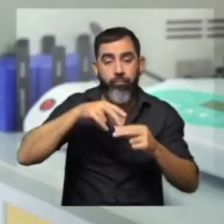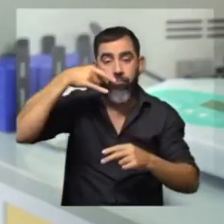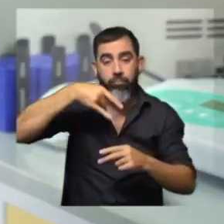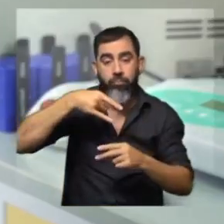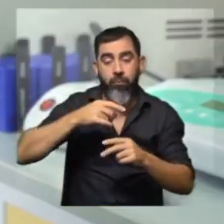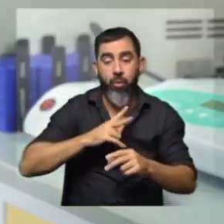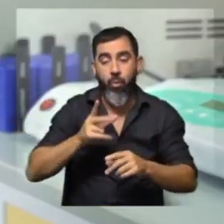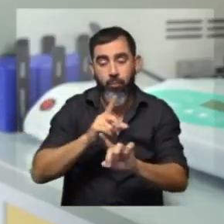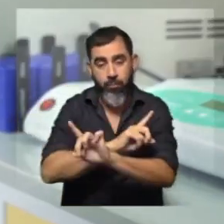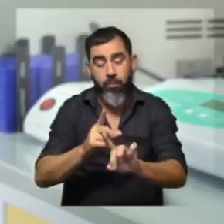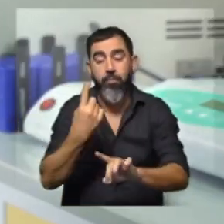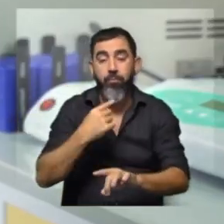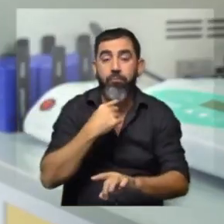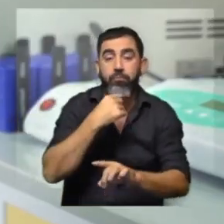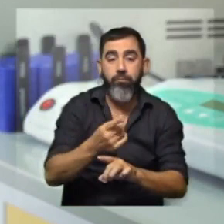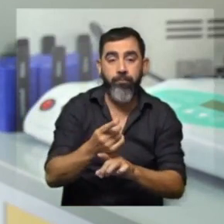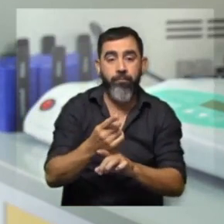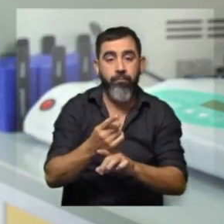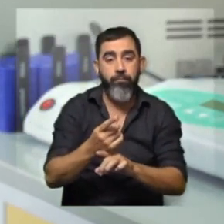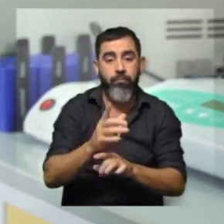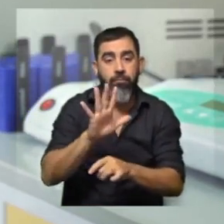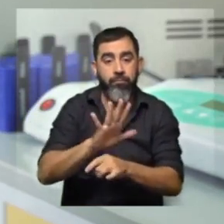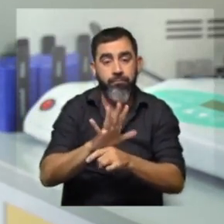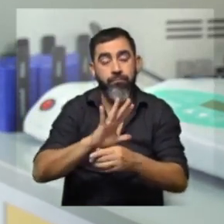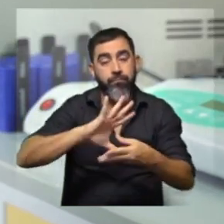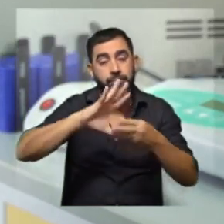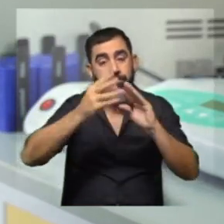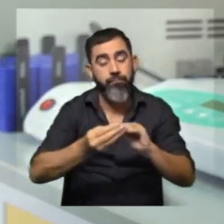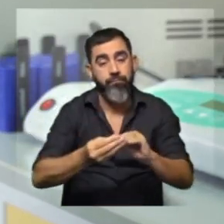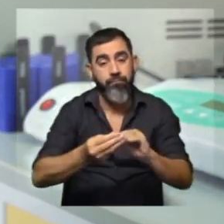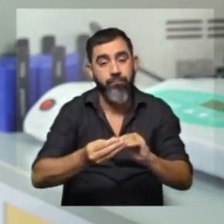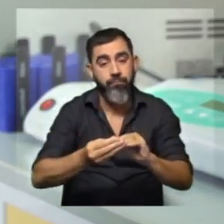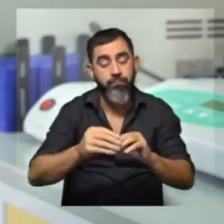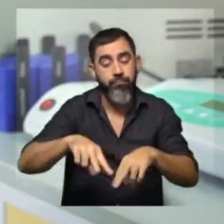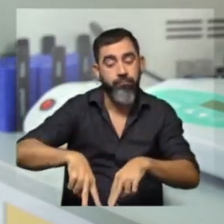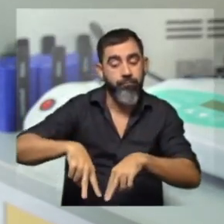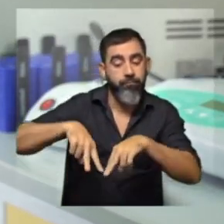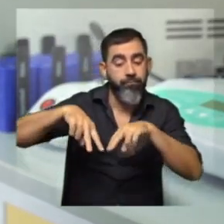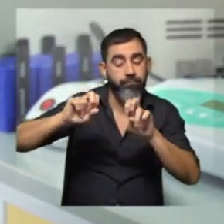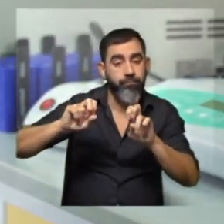pueden ayudar como herramienta molecular, digamos, como para rastrear